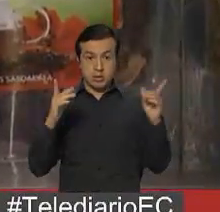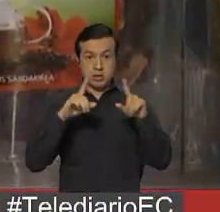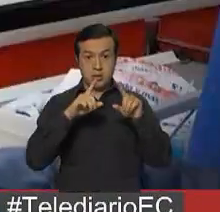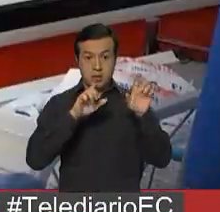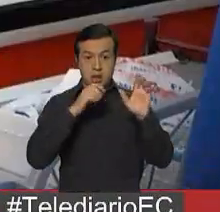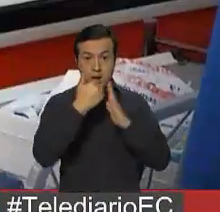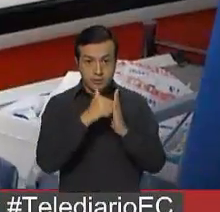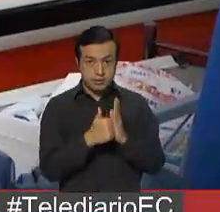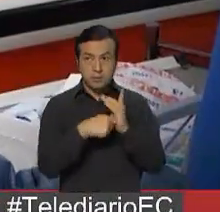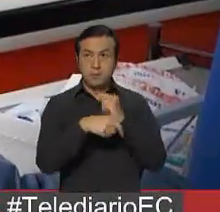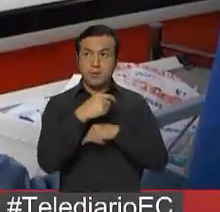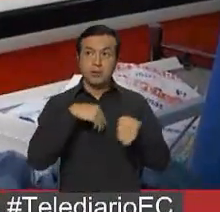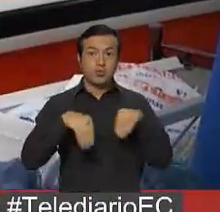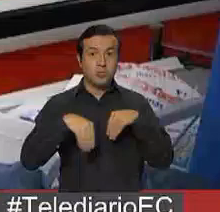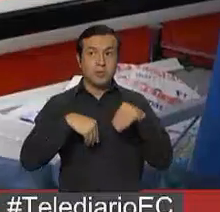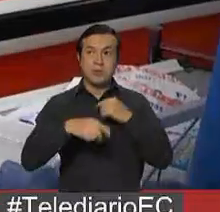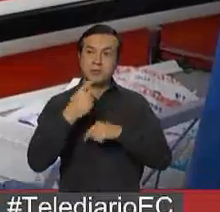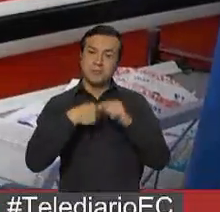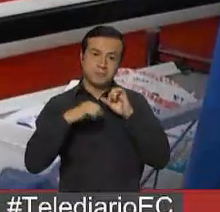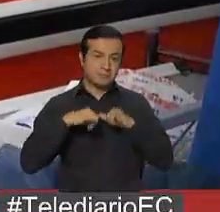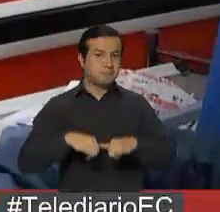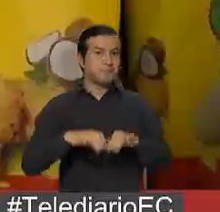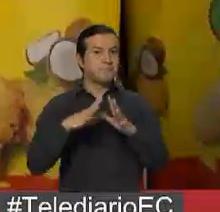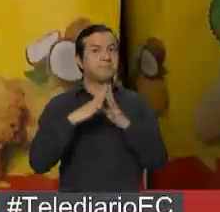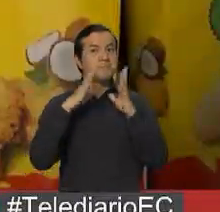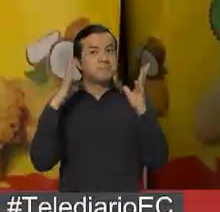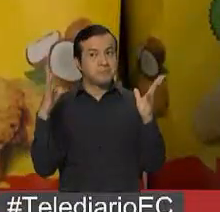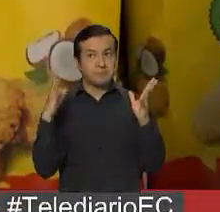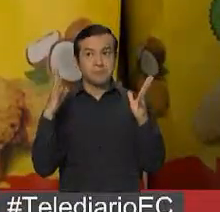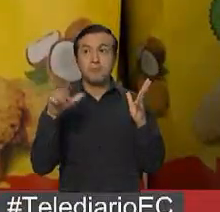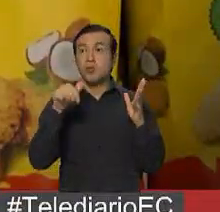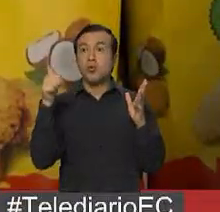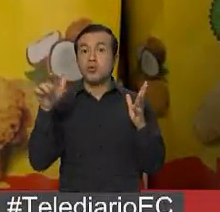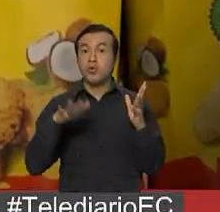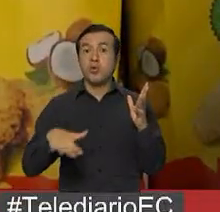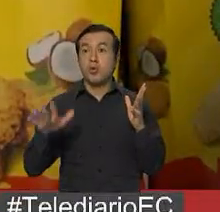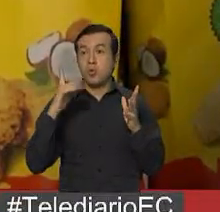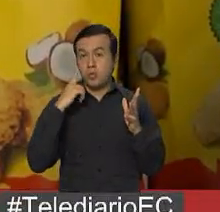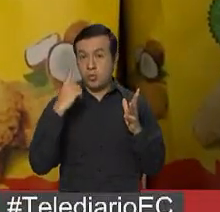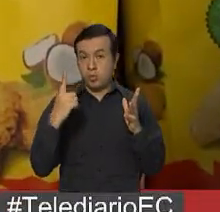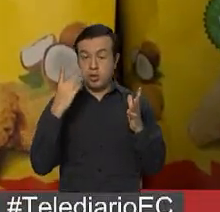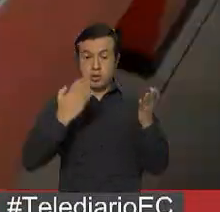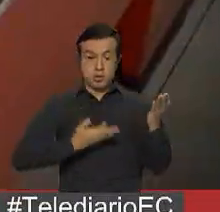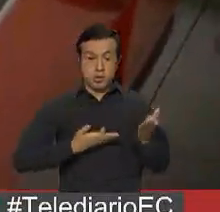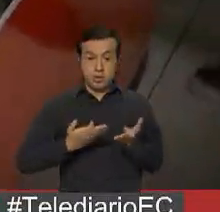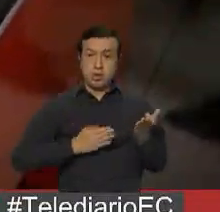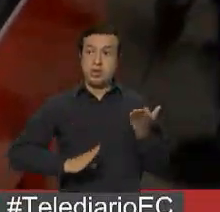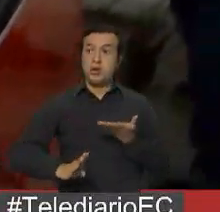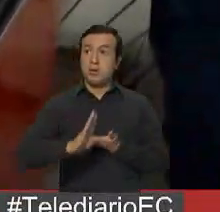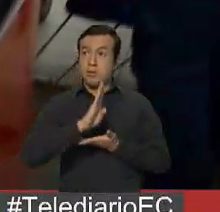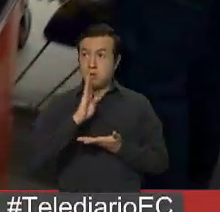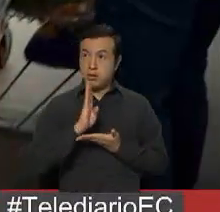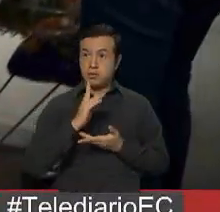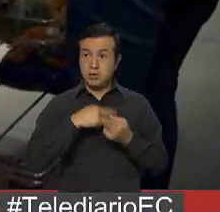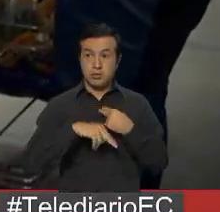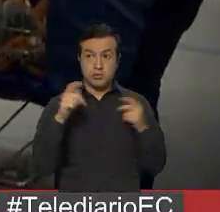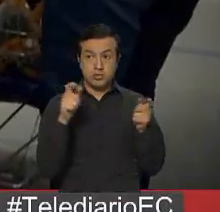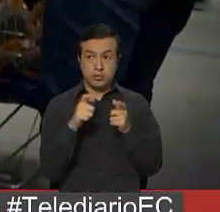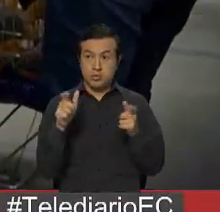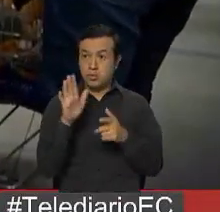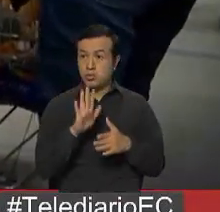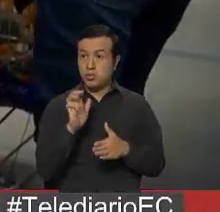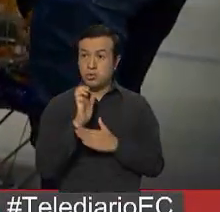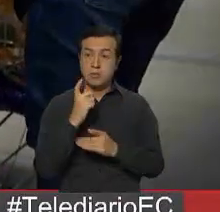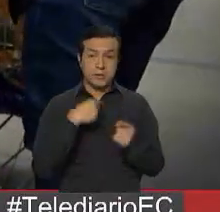artesanos a las grandes cadenas de comercialización y en otros puntos de venta como tiendas de barrio y micro mercados a nivel